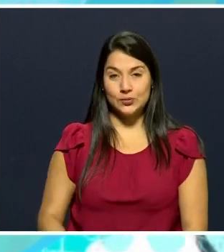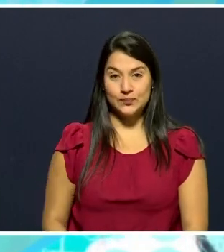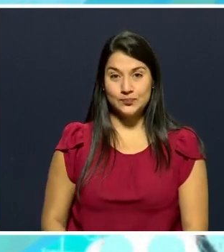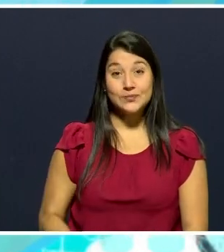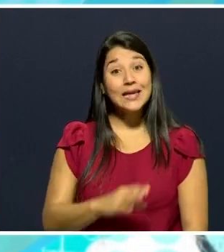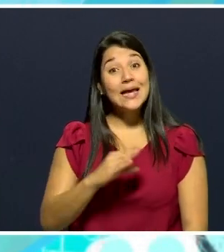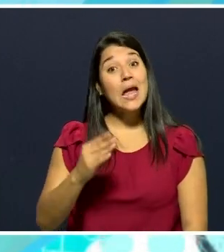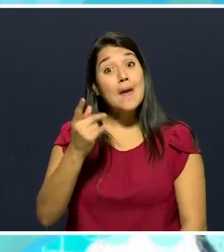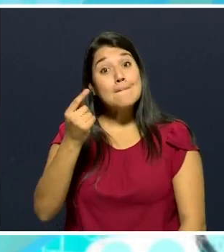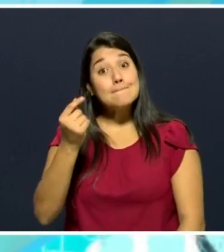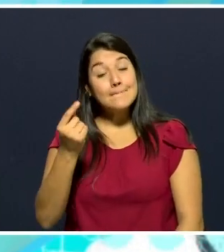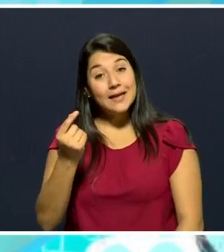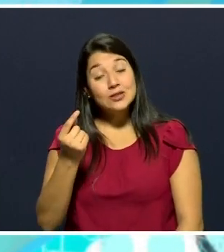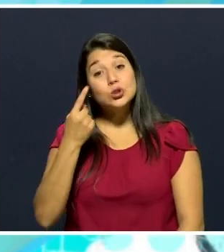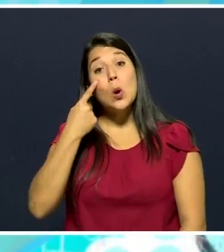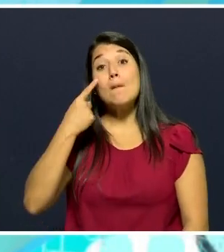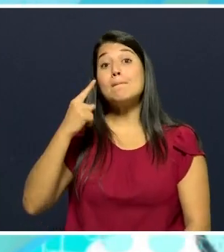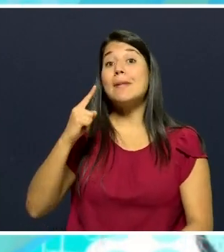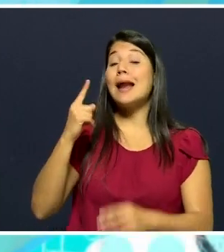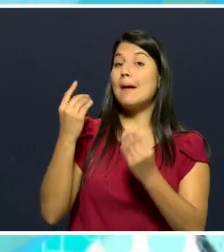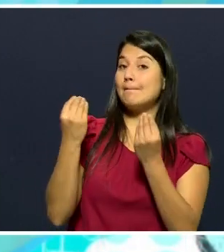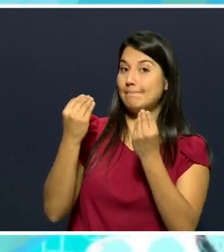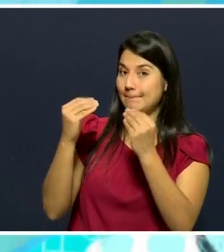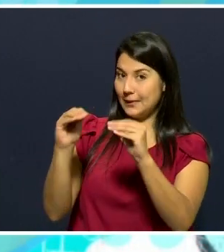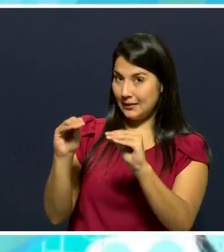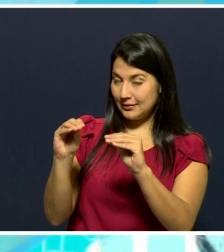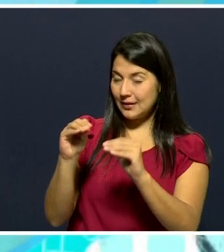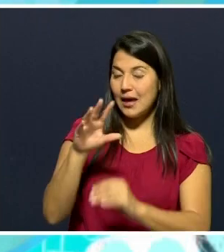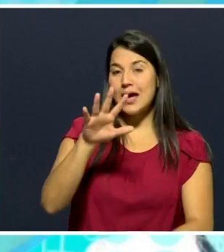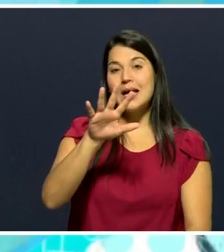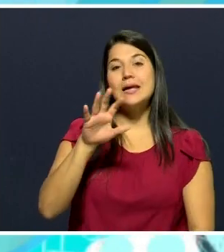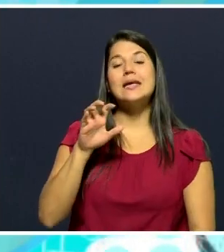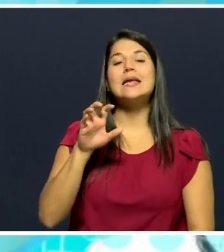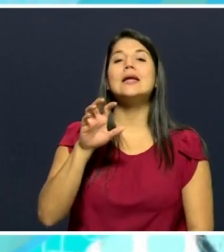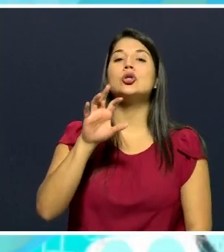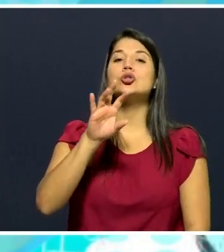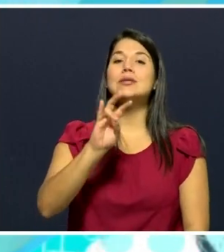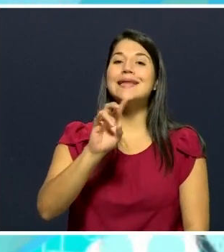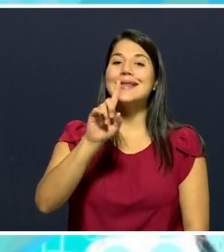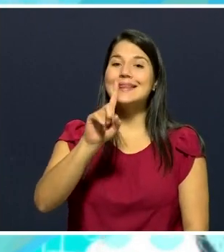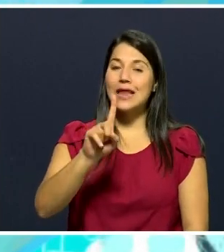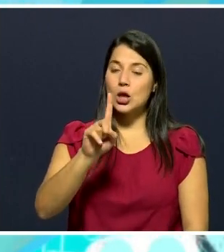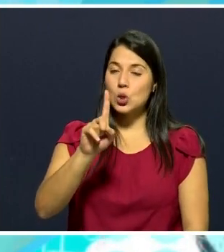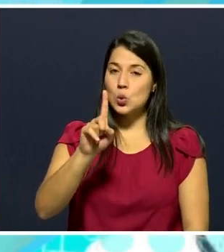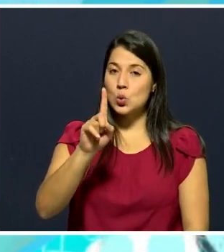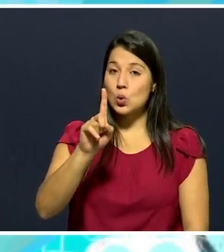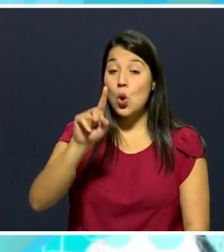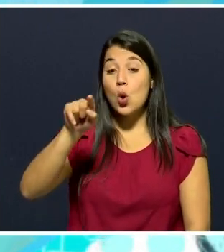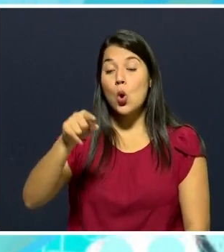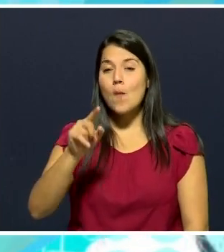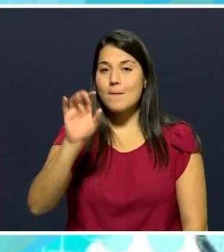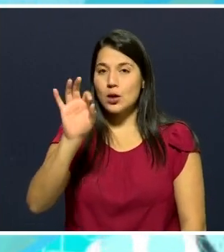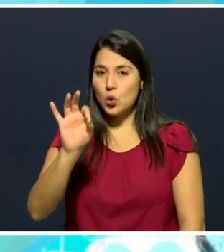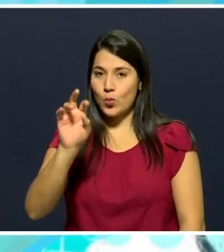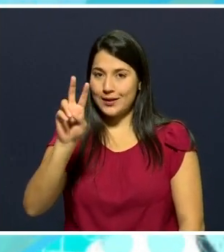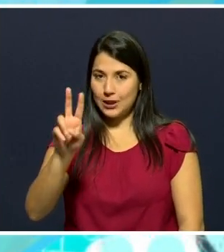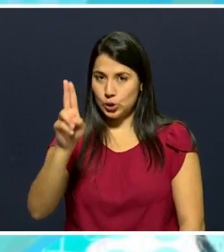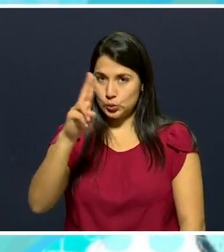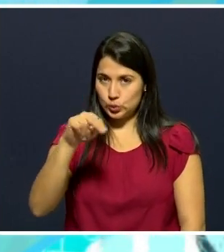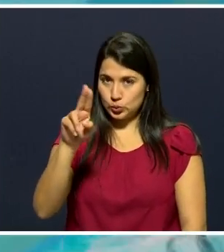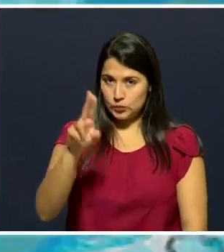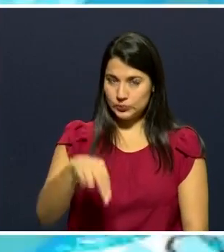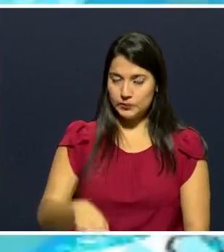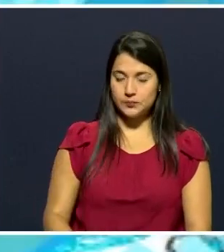Y el precio de referencia para la venta, 571 colones con 92 céntimos.